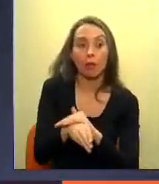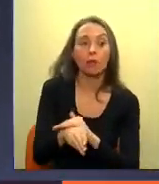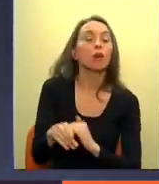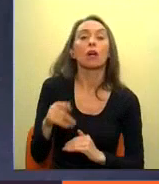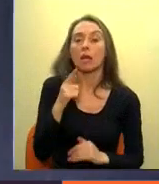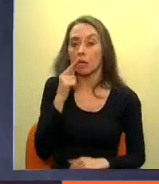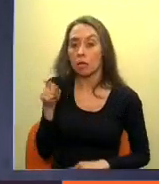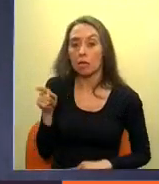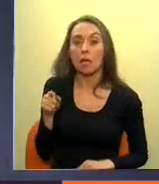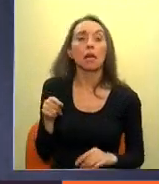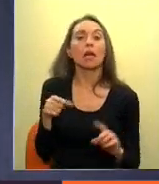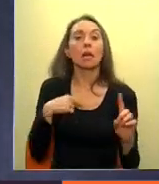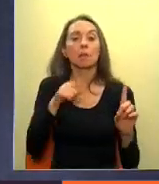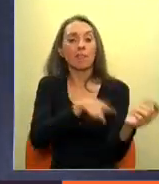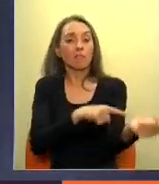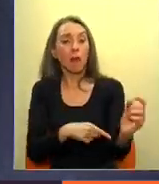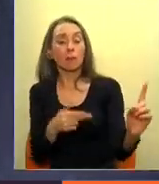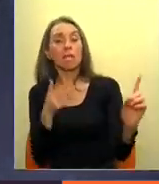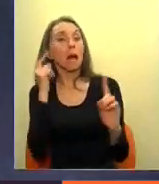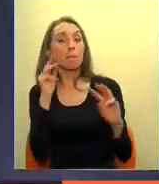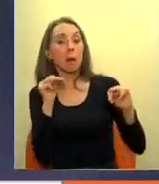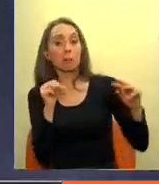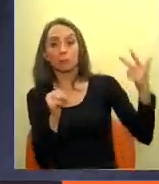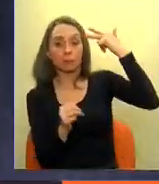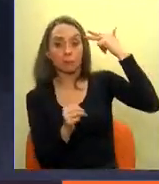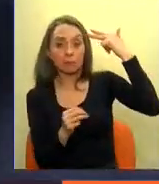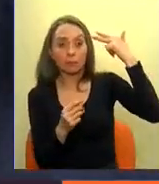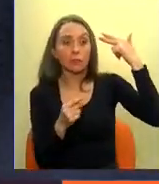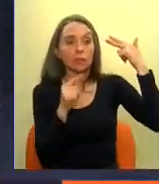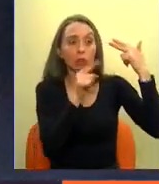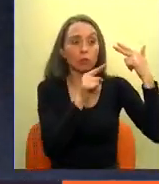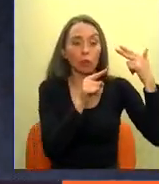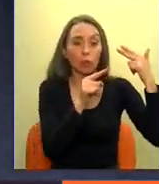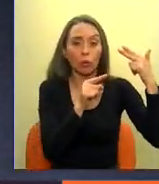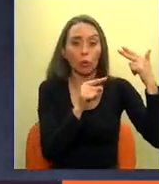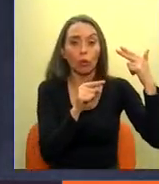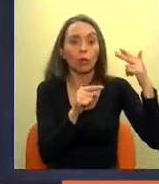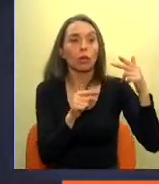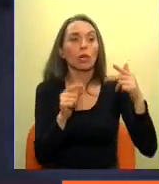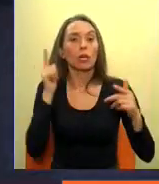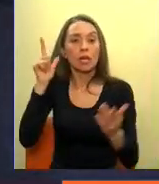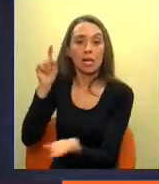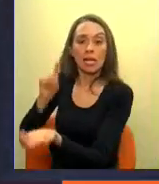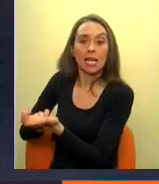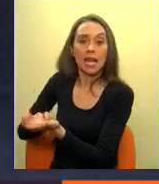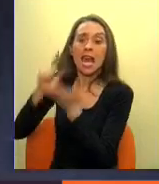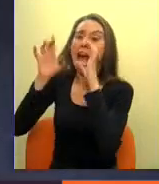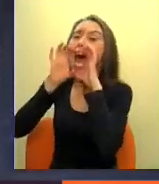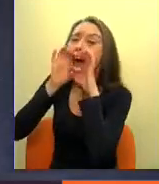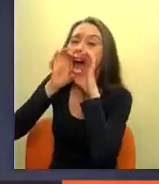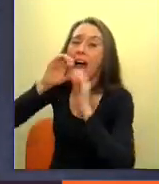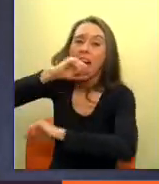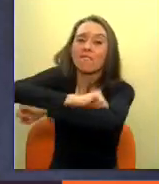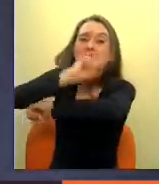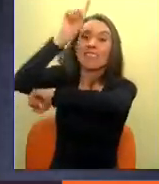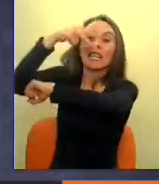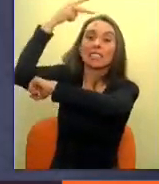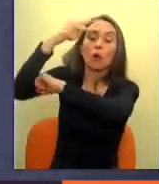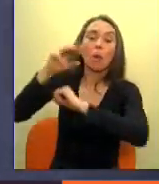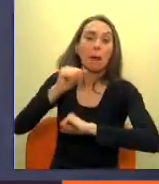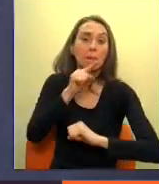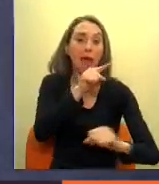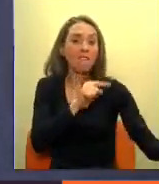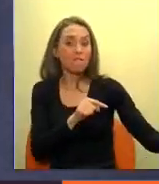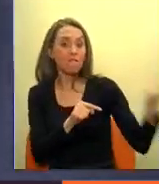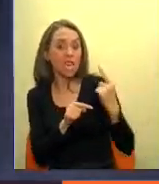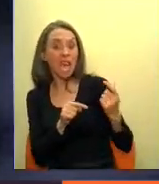arma y mi mamá le dice con estas de cosiste y la prieta la alarma y empresa horitas por la ventana y segundo quizá si tomamos así de valientes